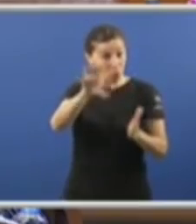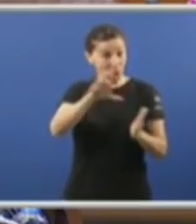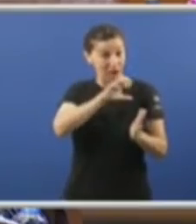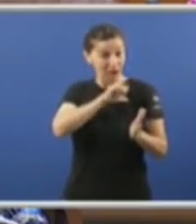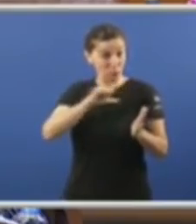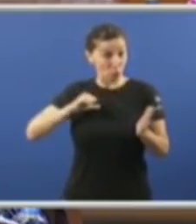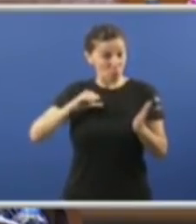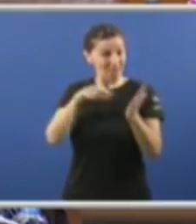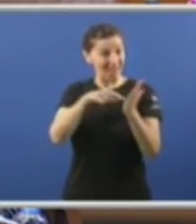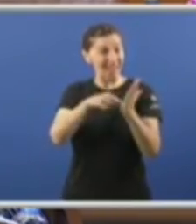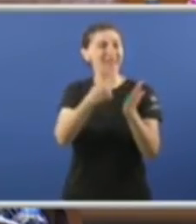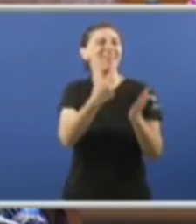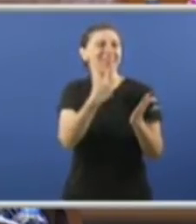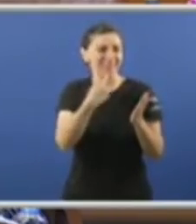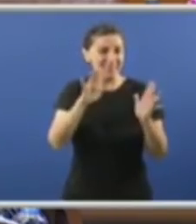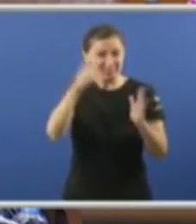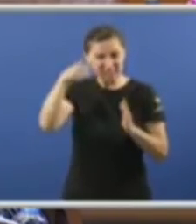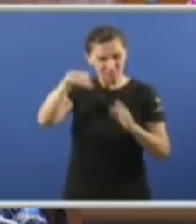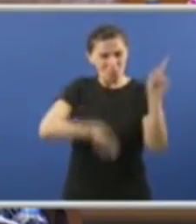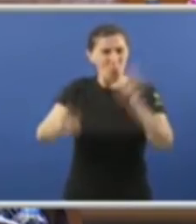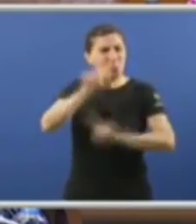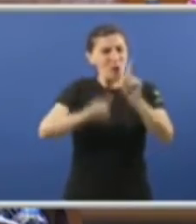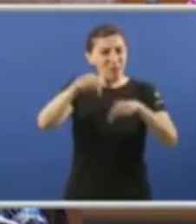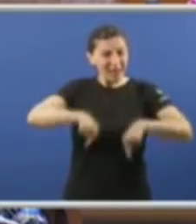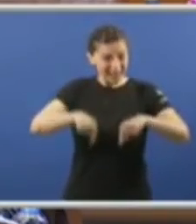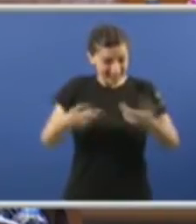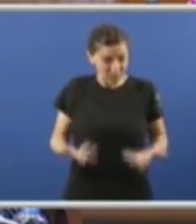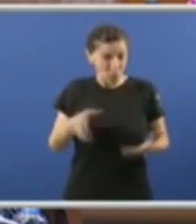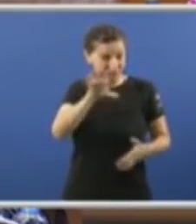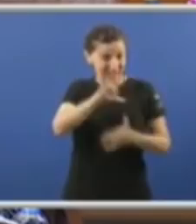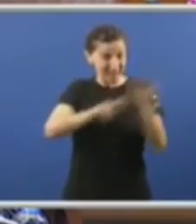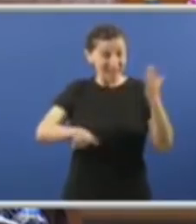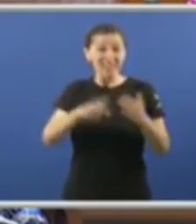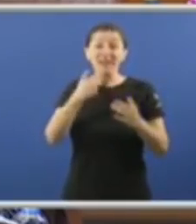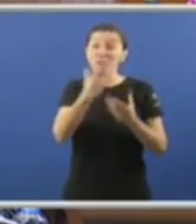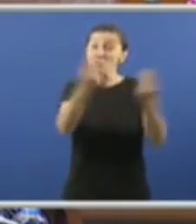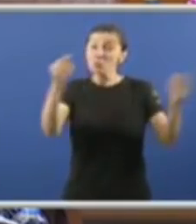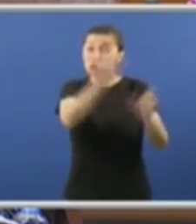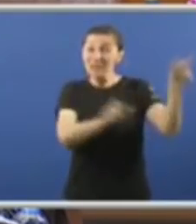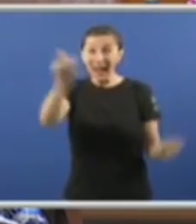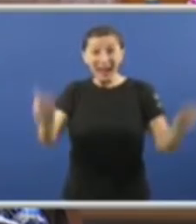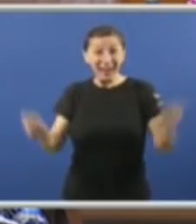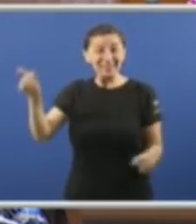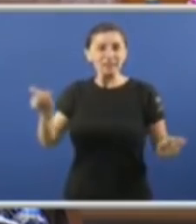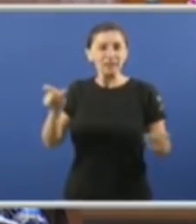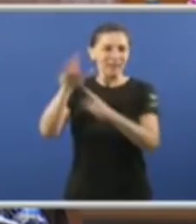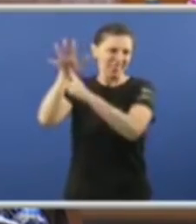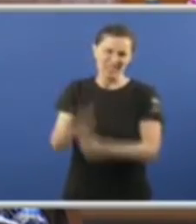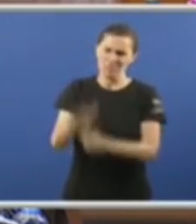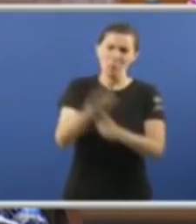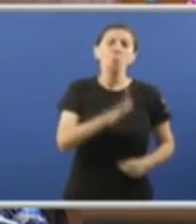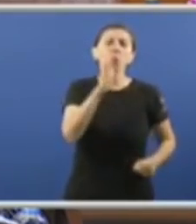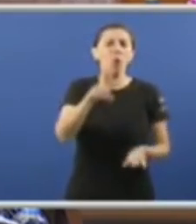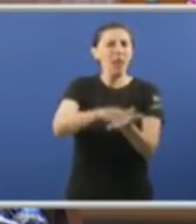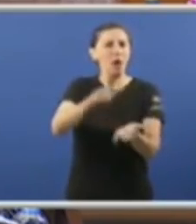igual que sei eu, que o problema que hai neste país é que hai moitísima xente que cando a discriminan é cando utiliza o galego. E vostede mira para outro